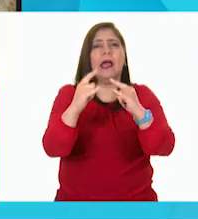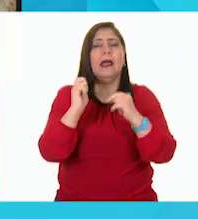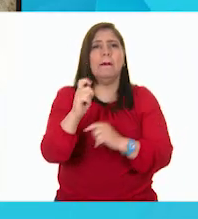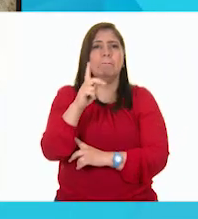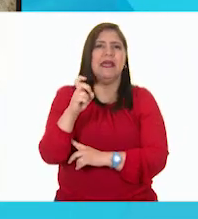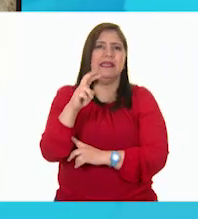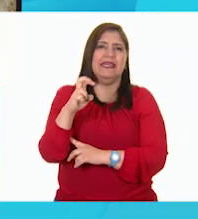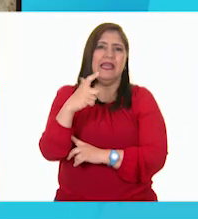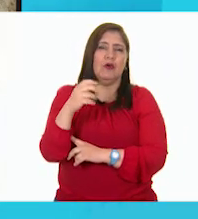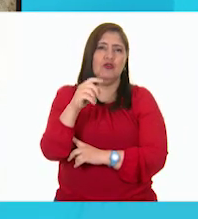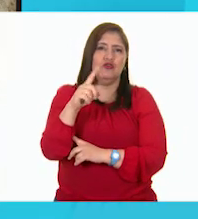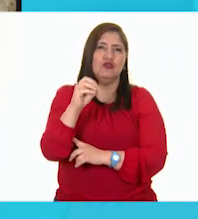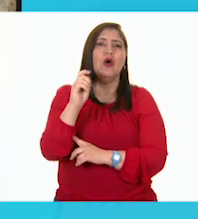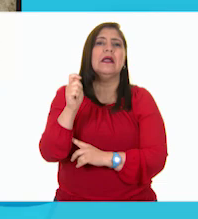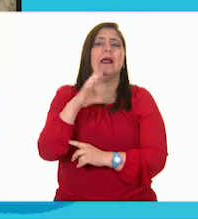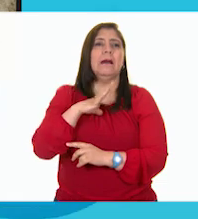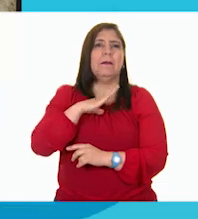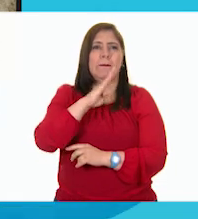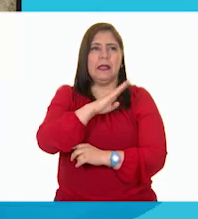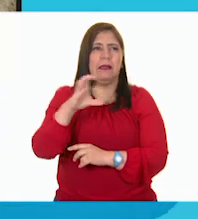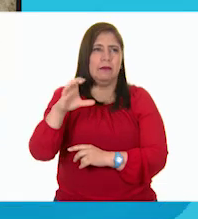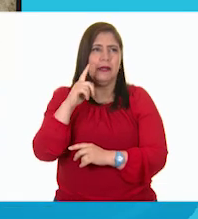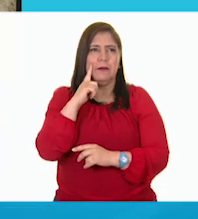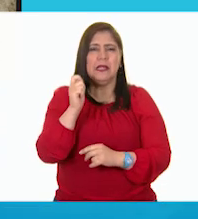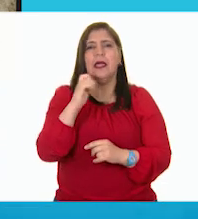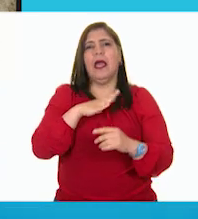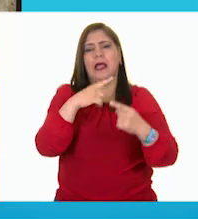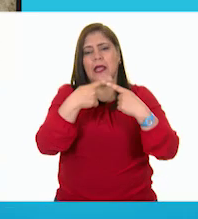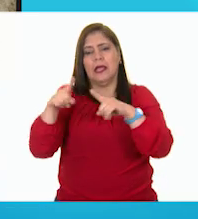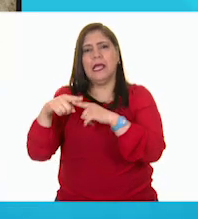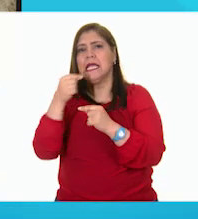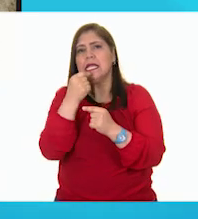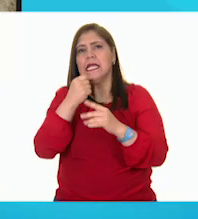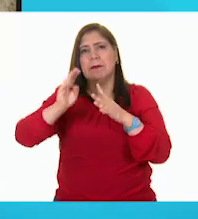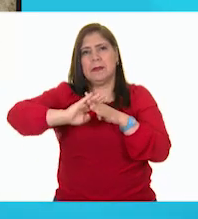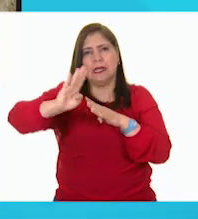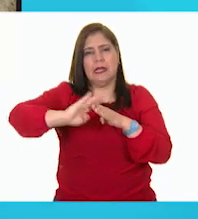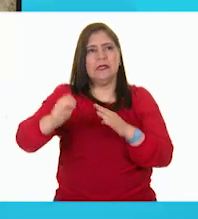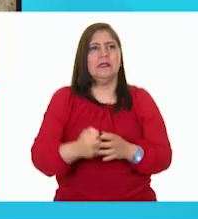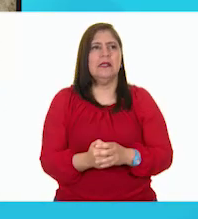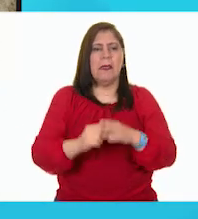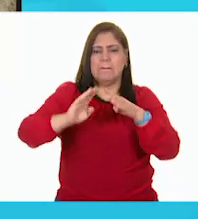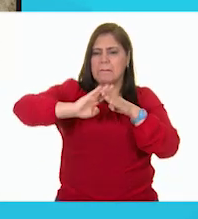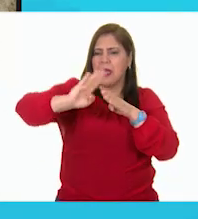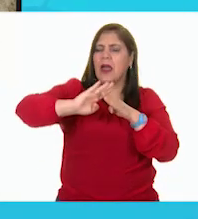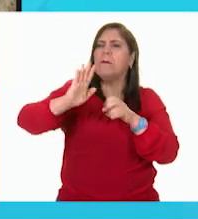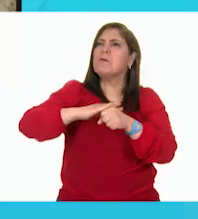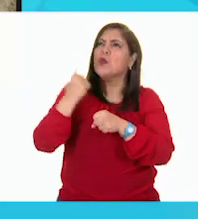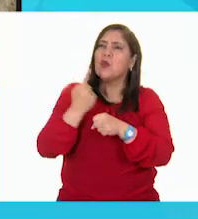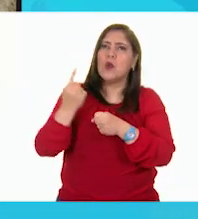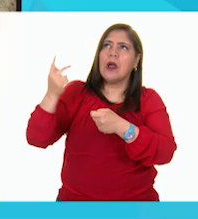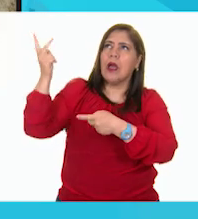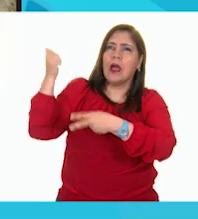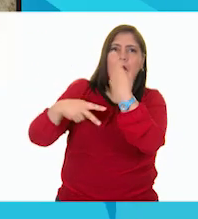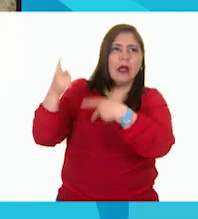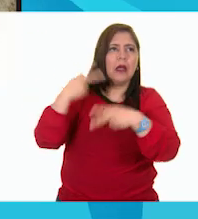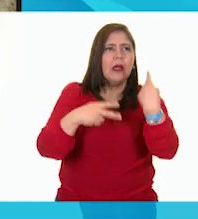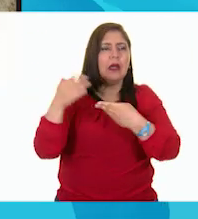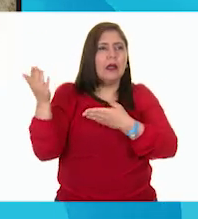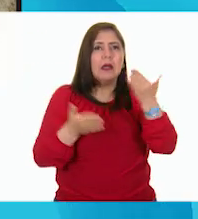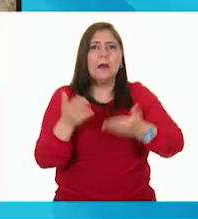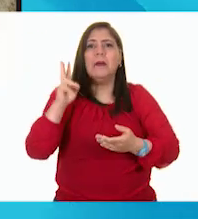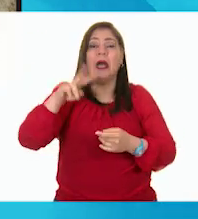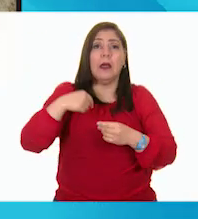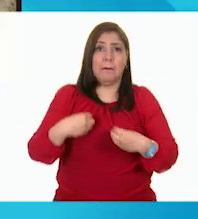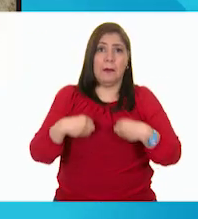Baja California. ¡Somos niños jornaleros migrantes! Migrantes porque viajamos y porque ya no vivimos en nuestro